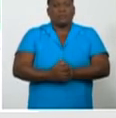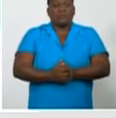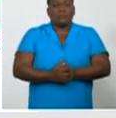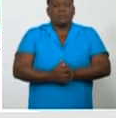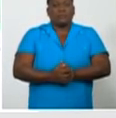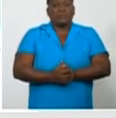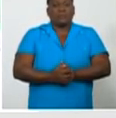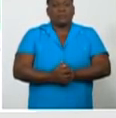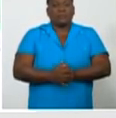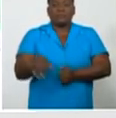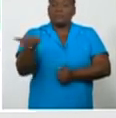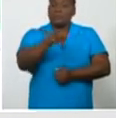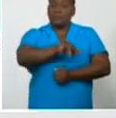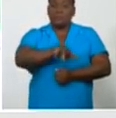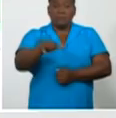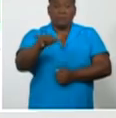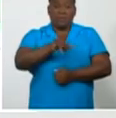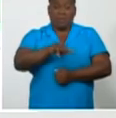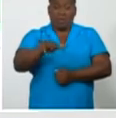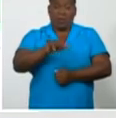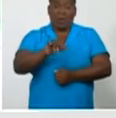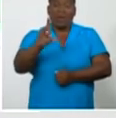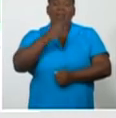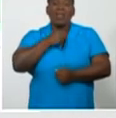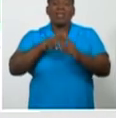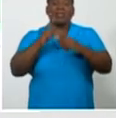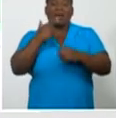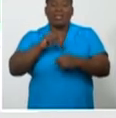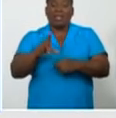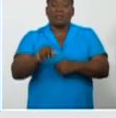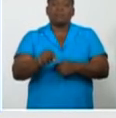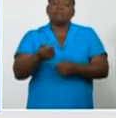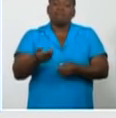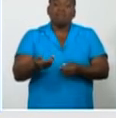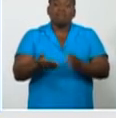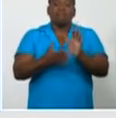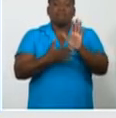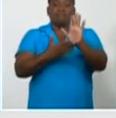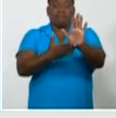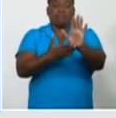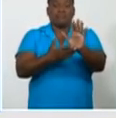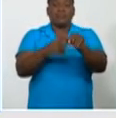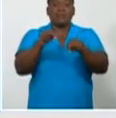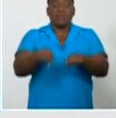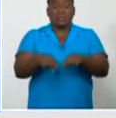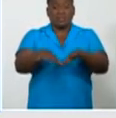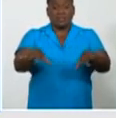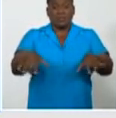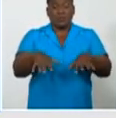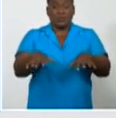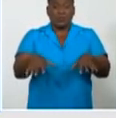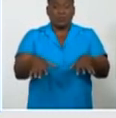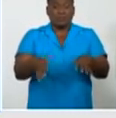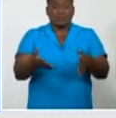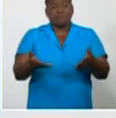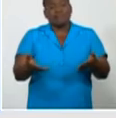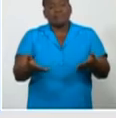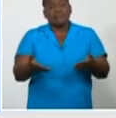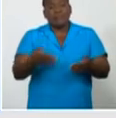y también la elevada letalidad que se está presentando. Esta es la situación, Pepe, sí, en relación con